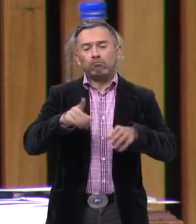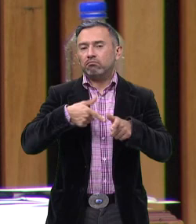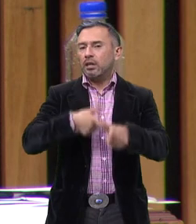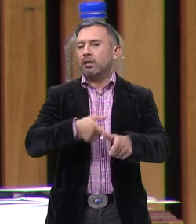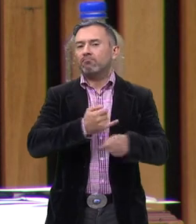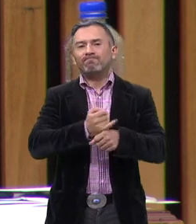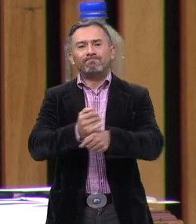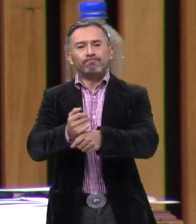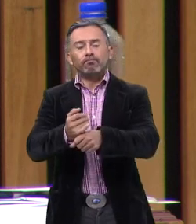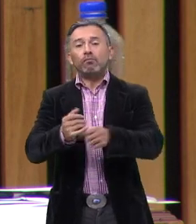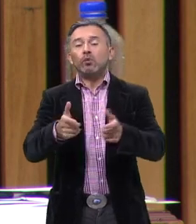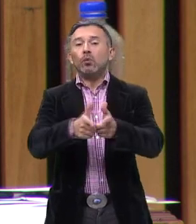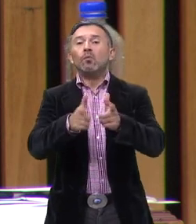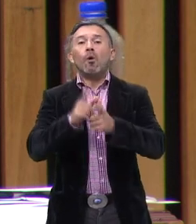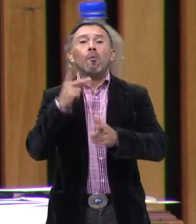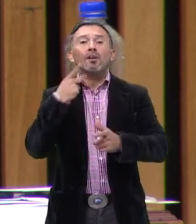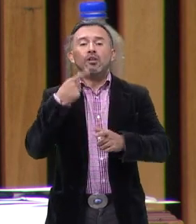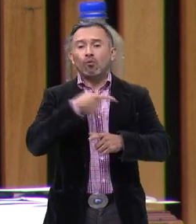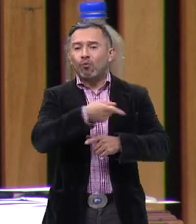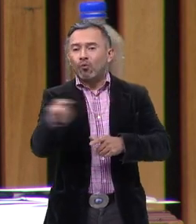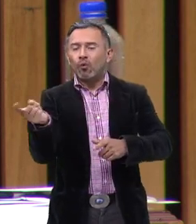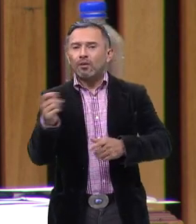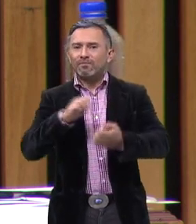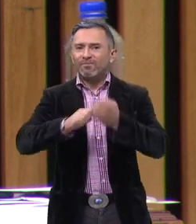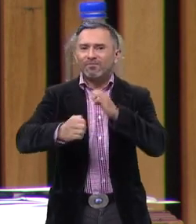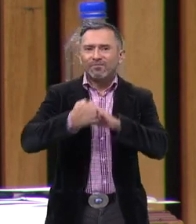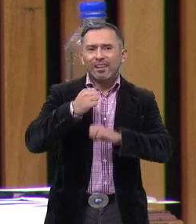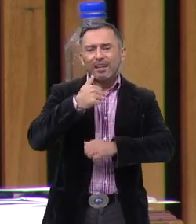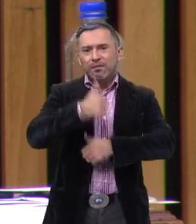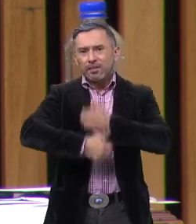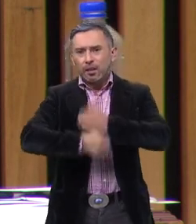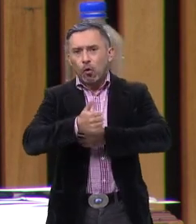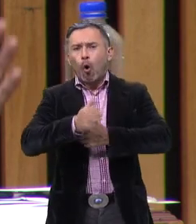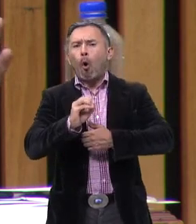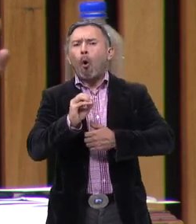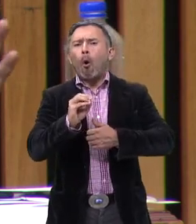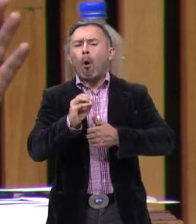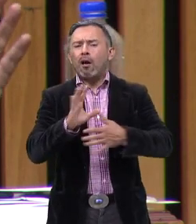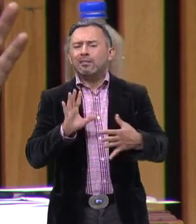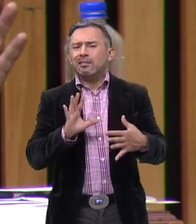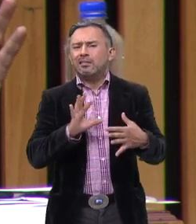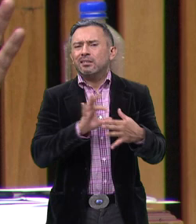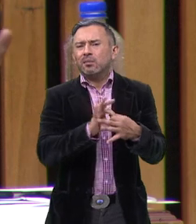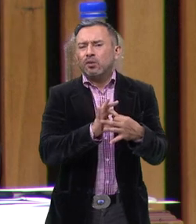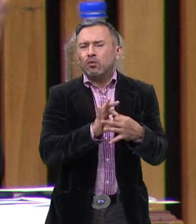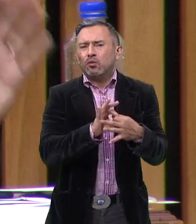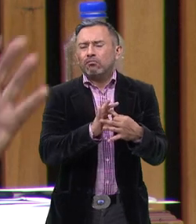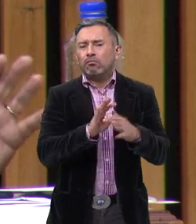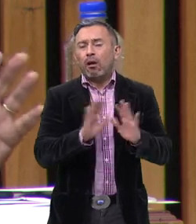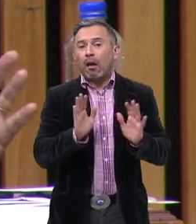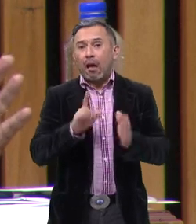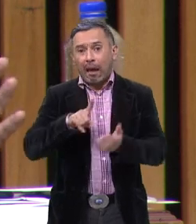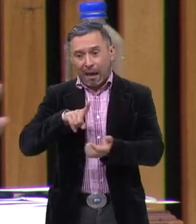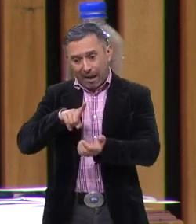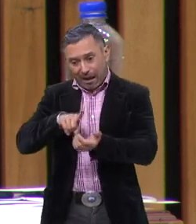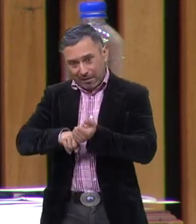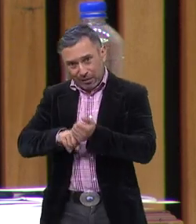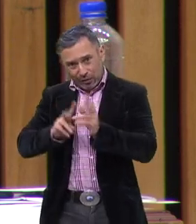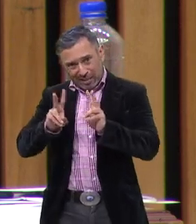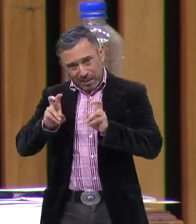entre partidos o el acercamiento entre ellos no puede modificar las investigaciones